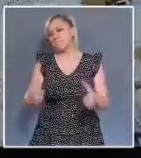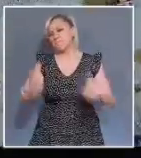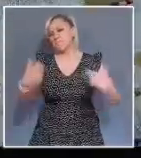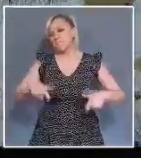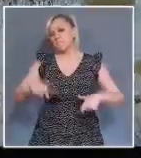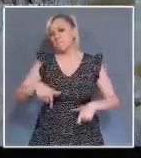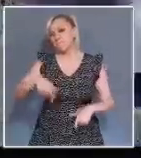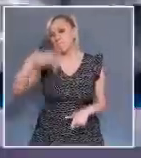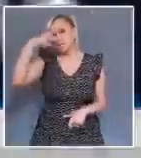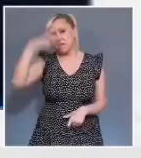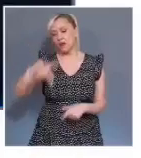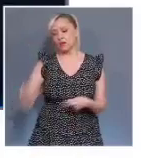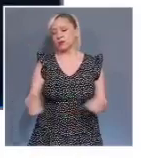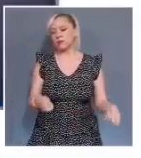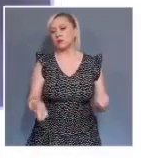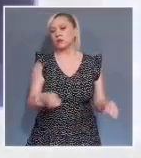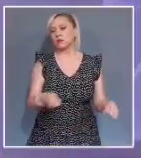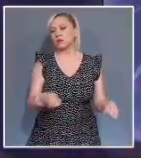Cabrera.